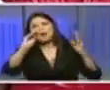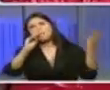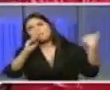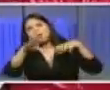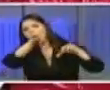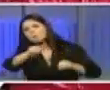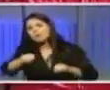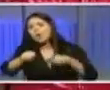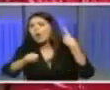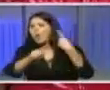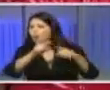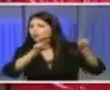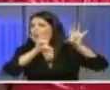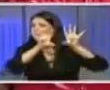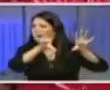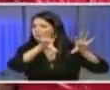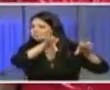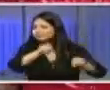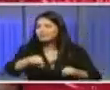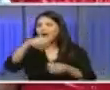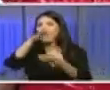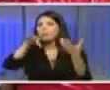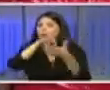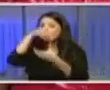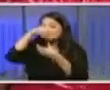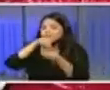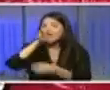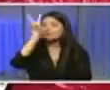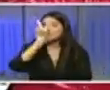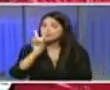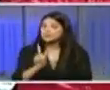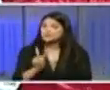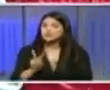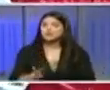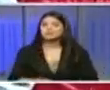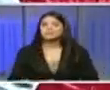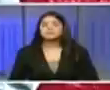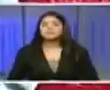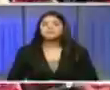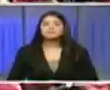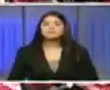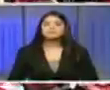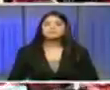intervención extranjera en los asuntos internos de Venezuela.